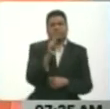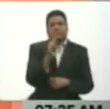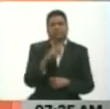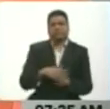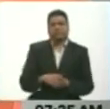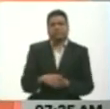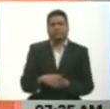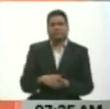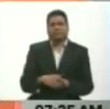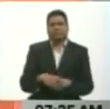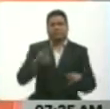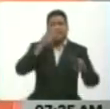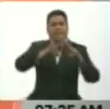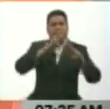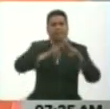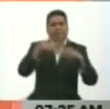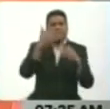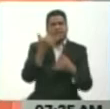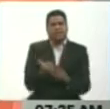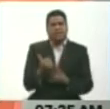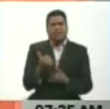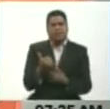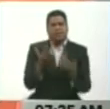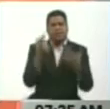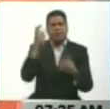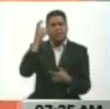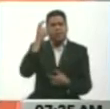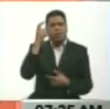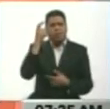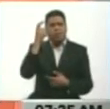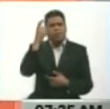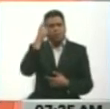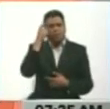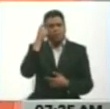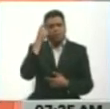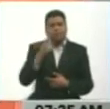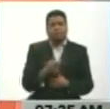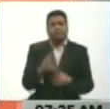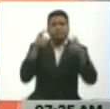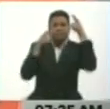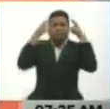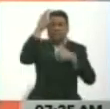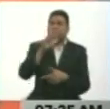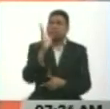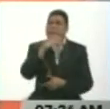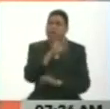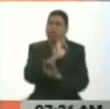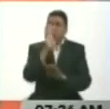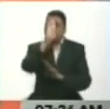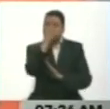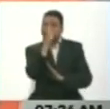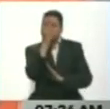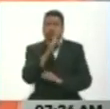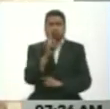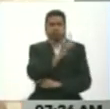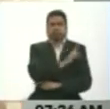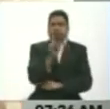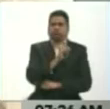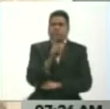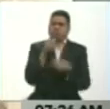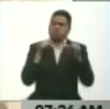Desayuno, en la etiqueta del día de hoy, que hay que seguirla posicionando desde el día de ayer. Chavista sin guabineo, y aparte la posición de una mujer como Tania Díaz, de una